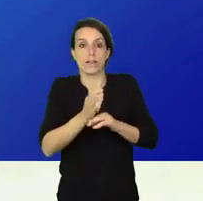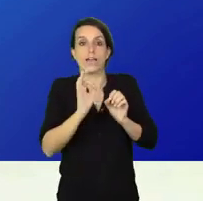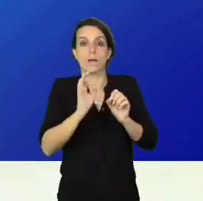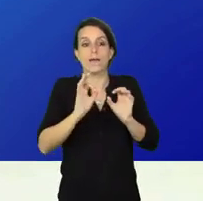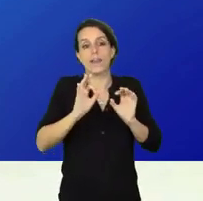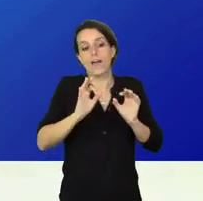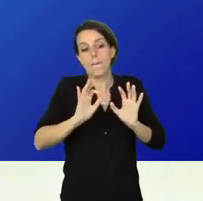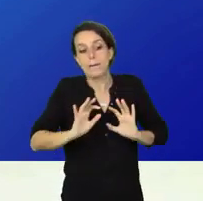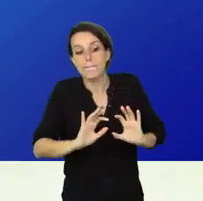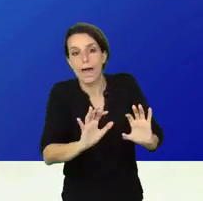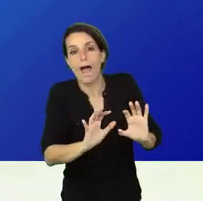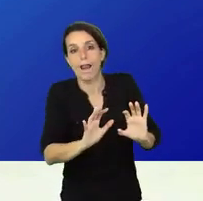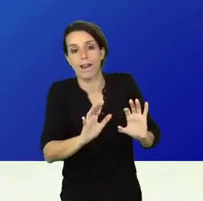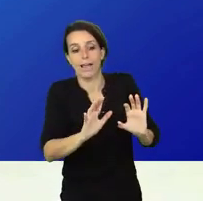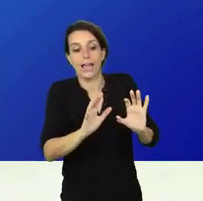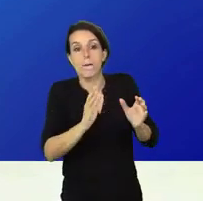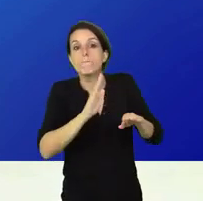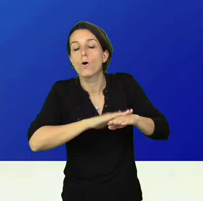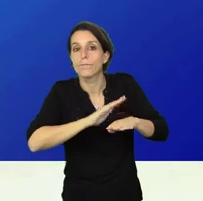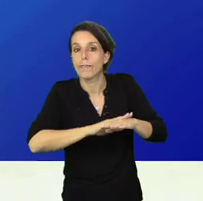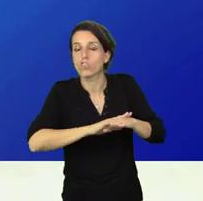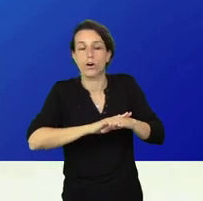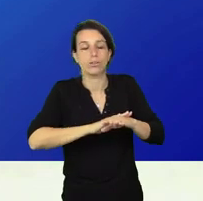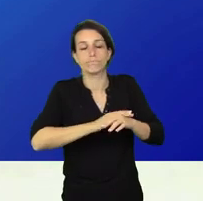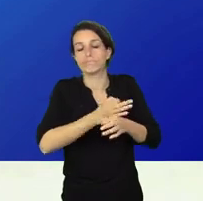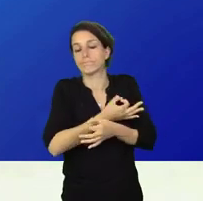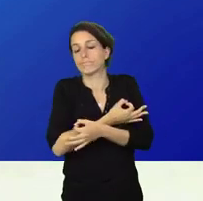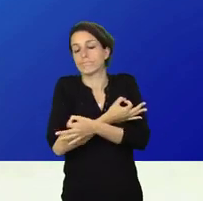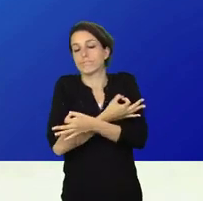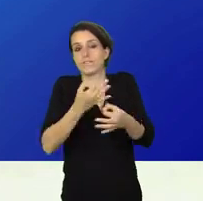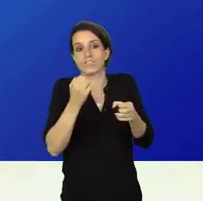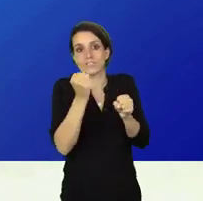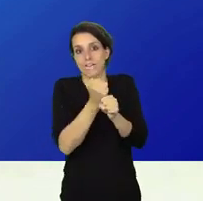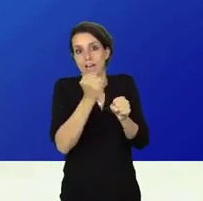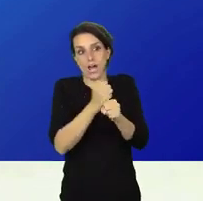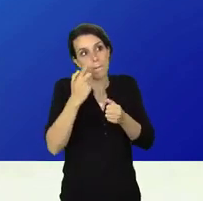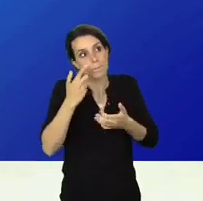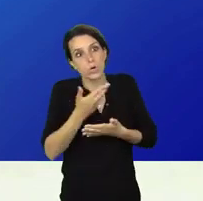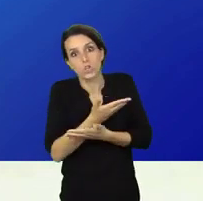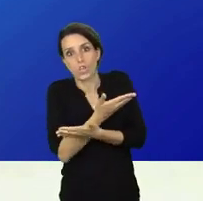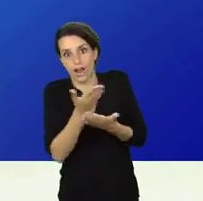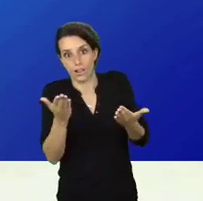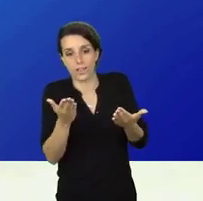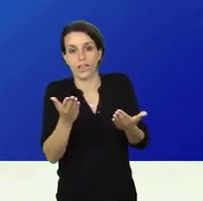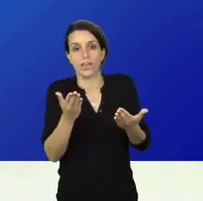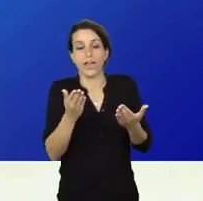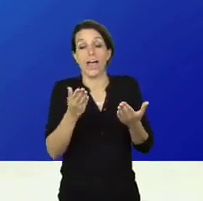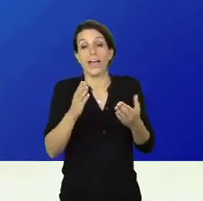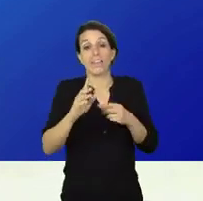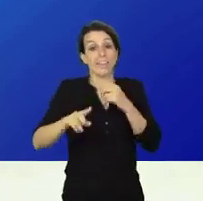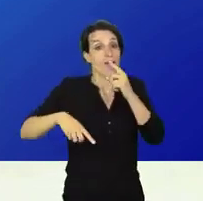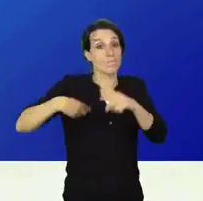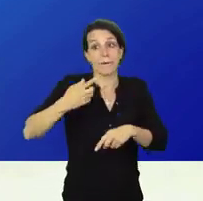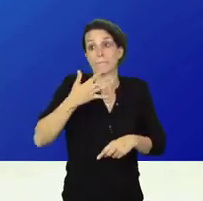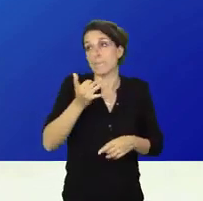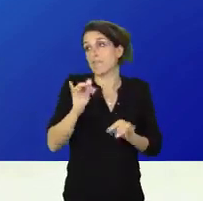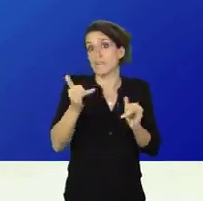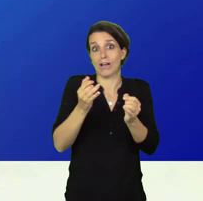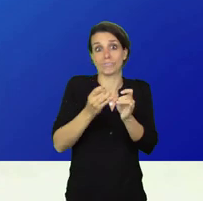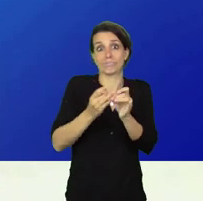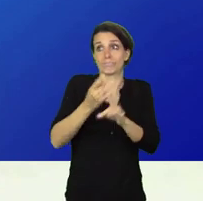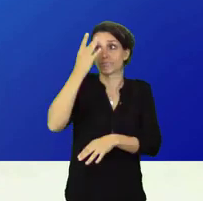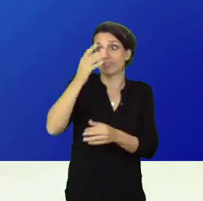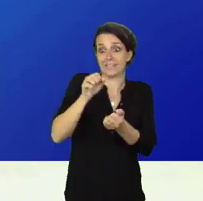espacio de la formación es un espacio ideal para trabajar este tema. es mucho más difícil después cuando uno llega